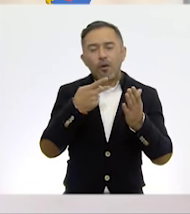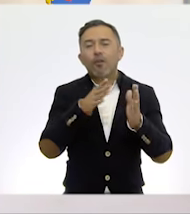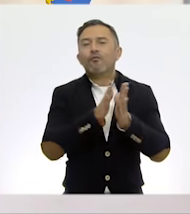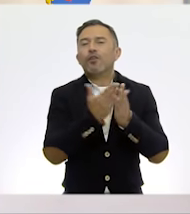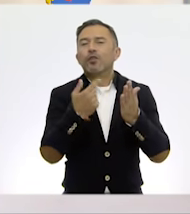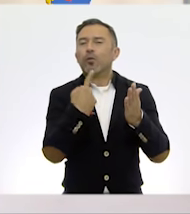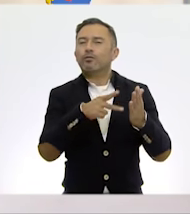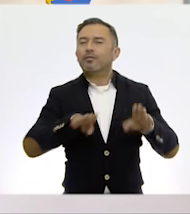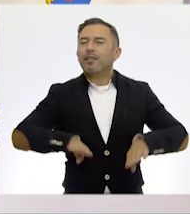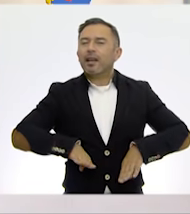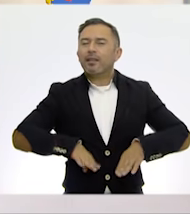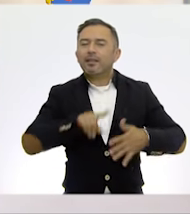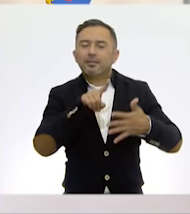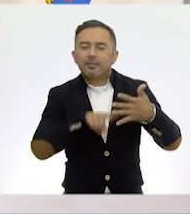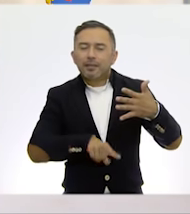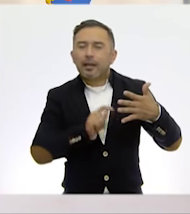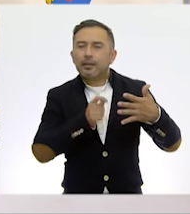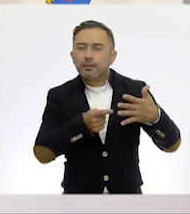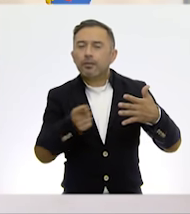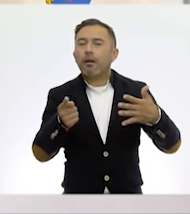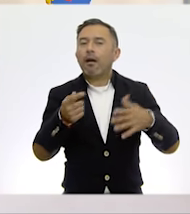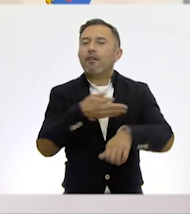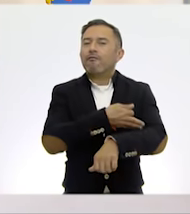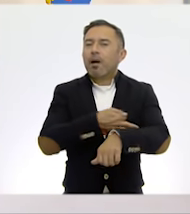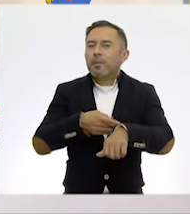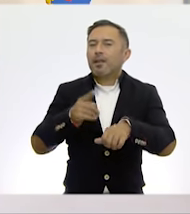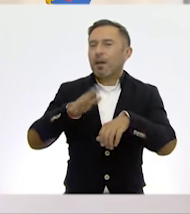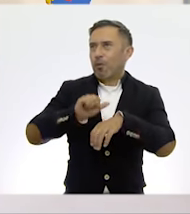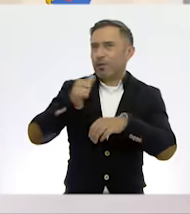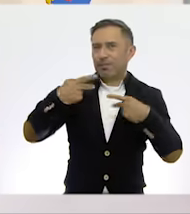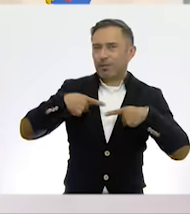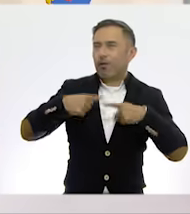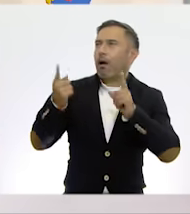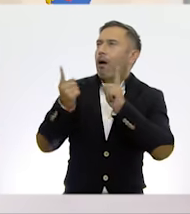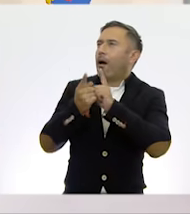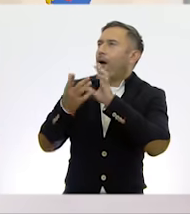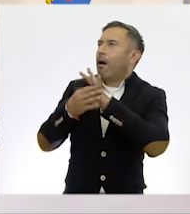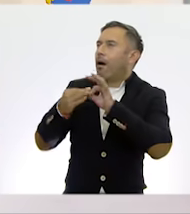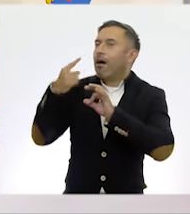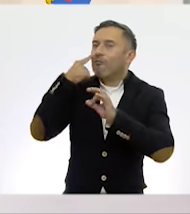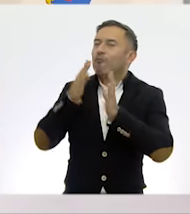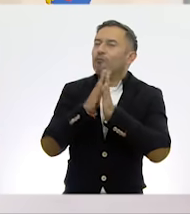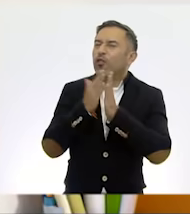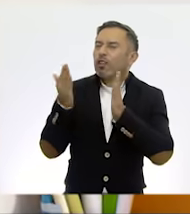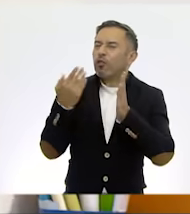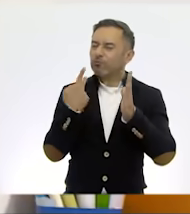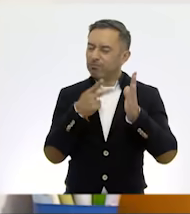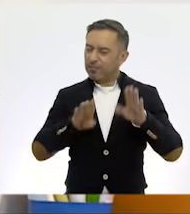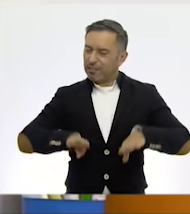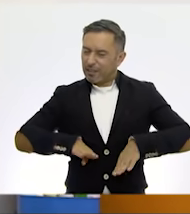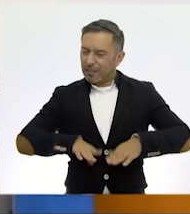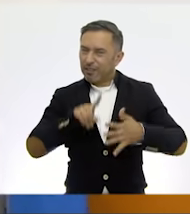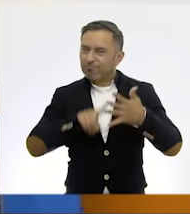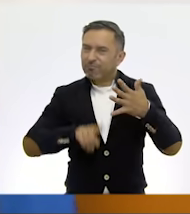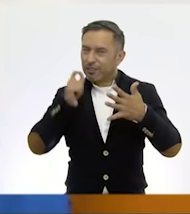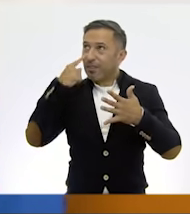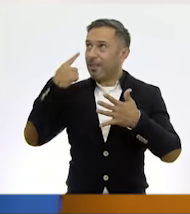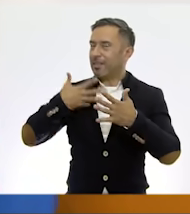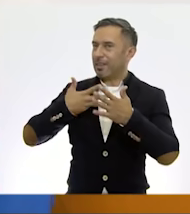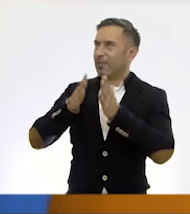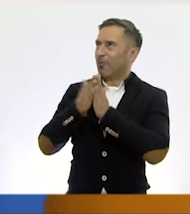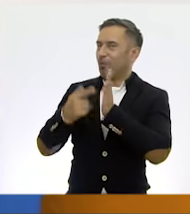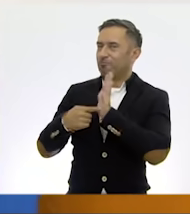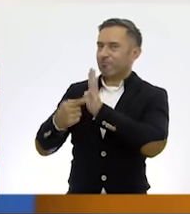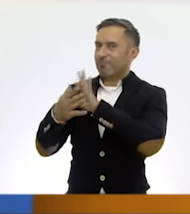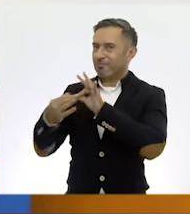así puedas compartirlo con los demás en casa y les digas, mira, estas son las características de un folleto y tengo este. Busca folletos en casa y trata